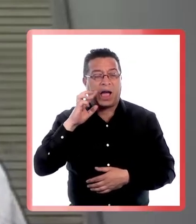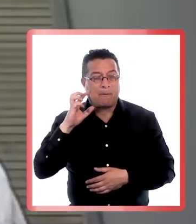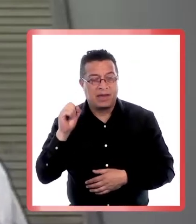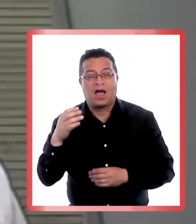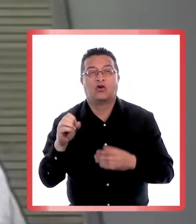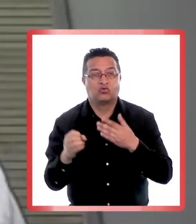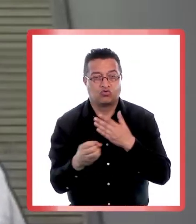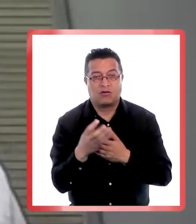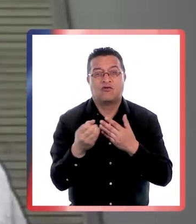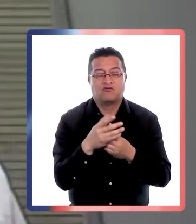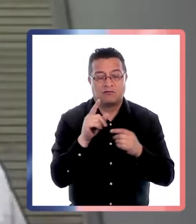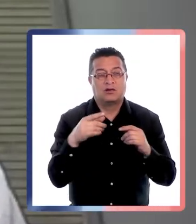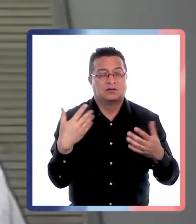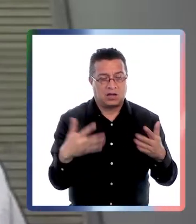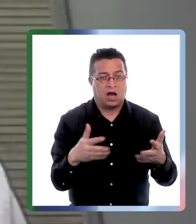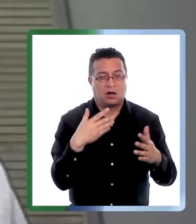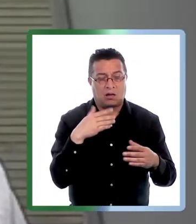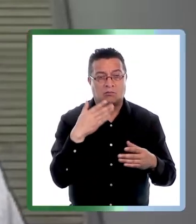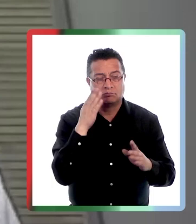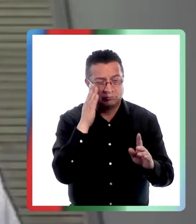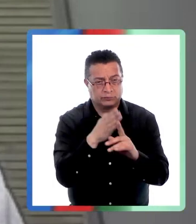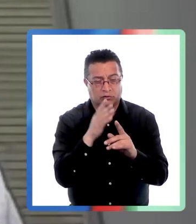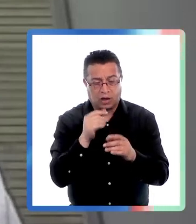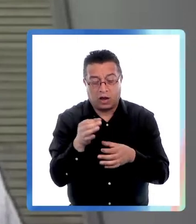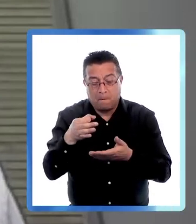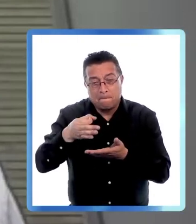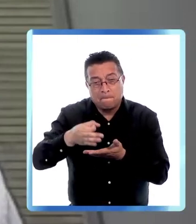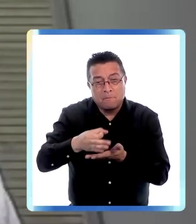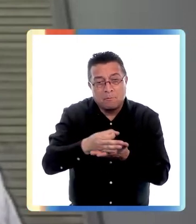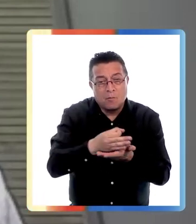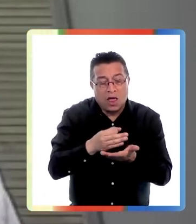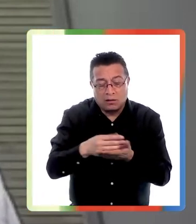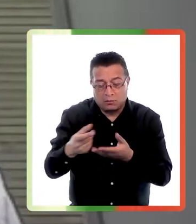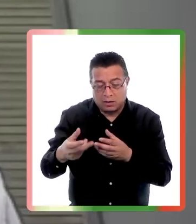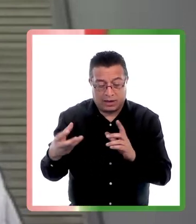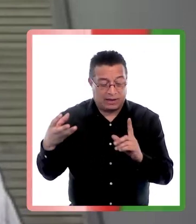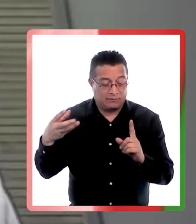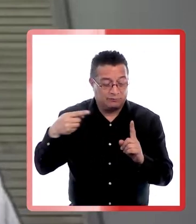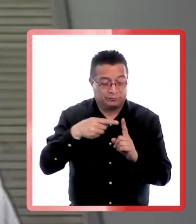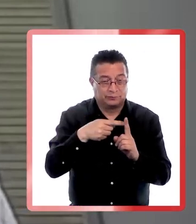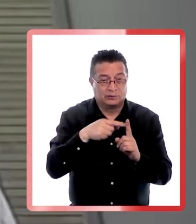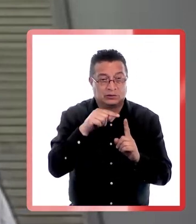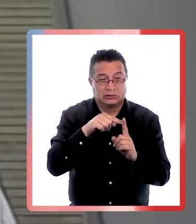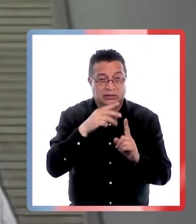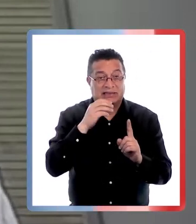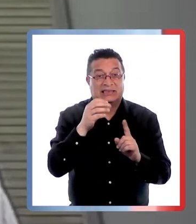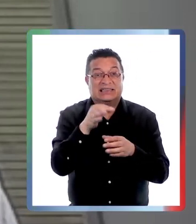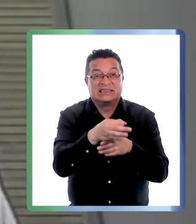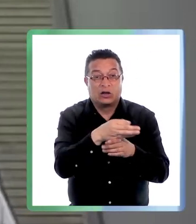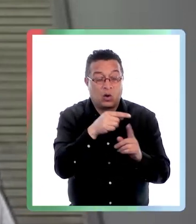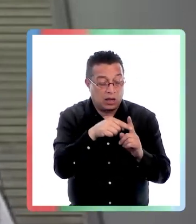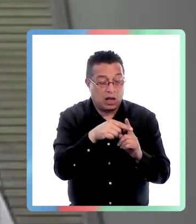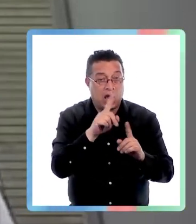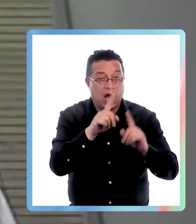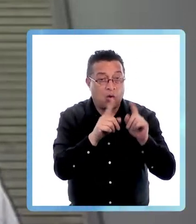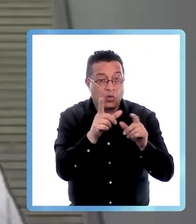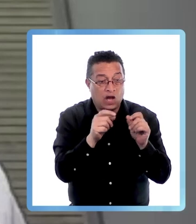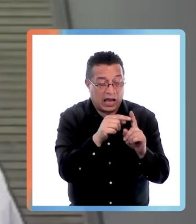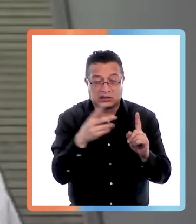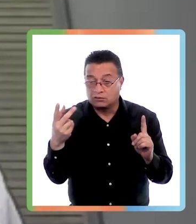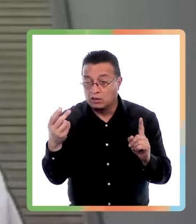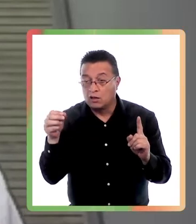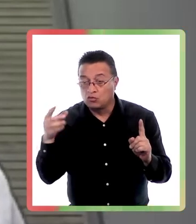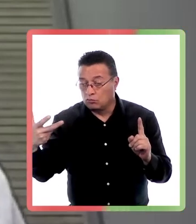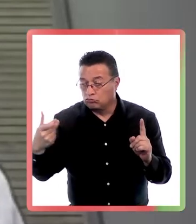las terapias dirigidas, que son estas moléculas que atacan específicamente marcadores celulares de algunos